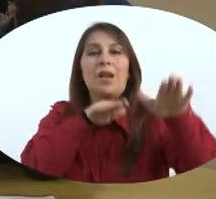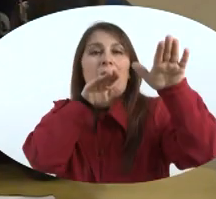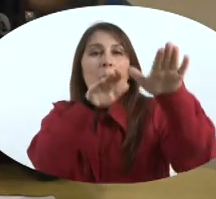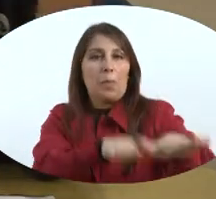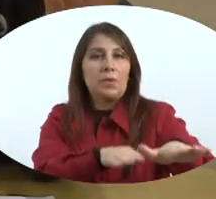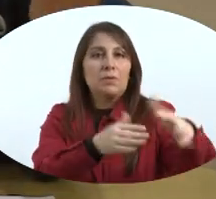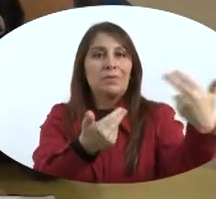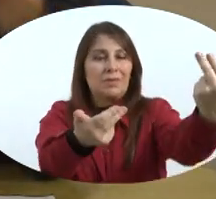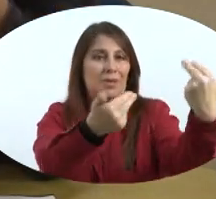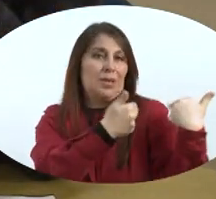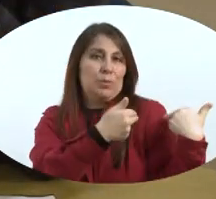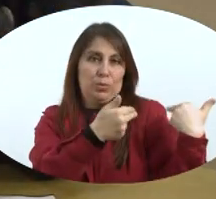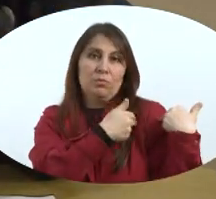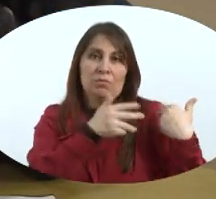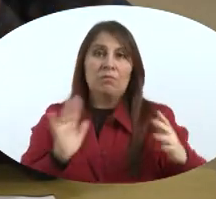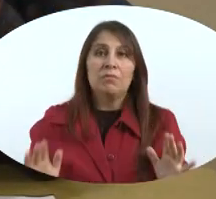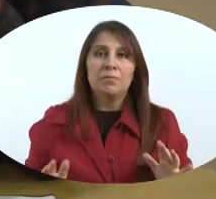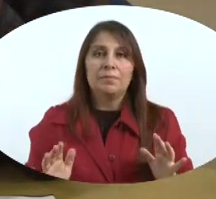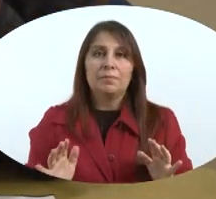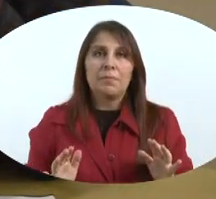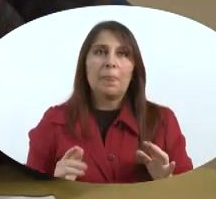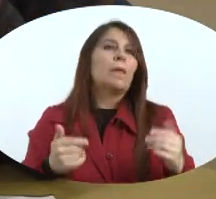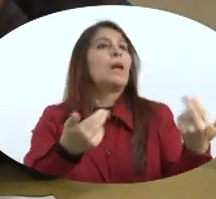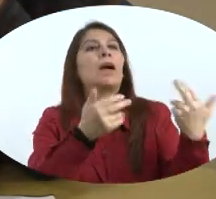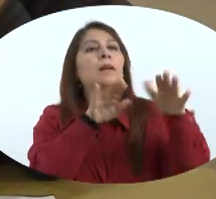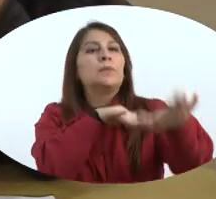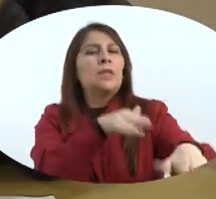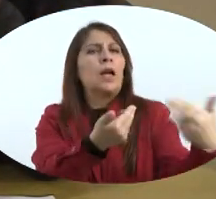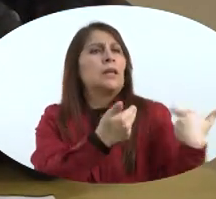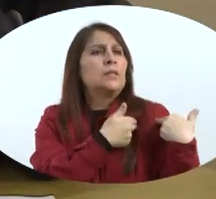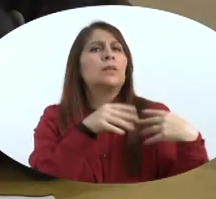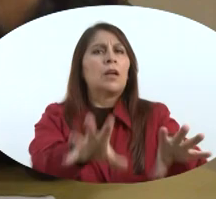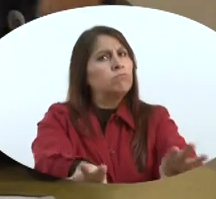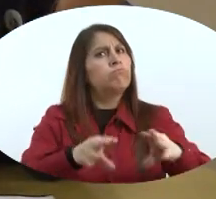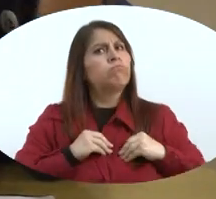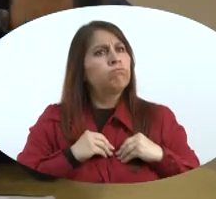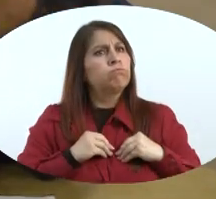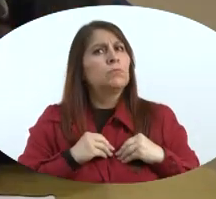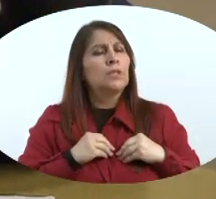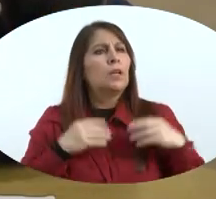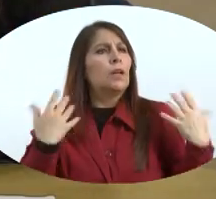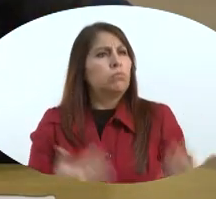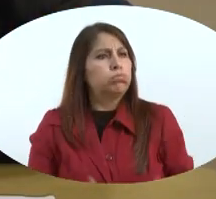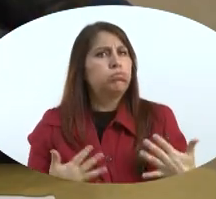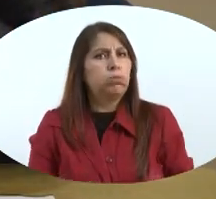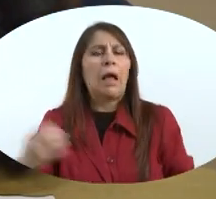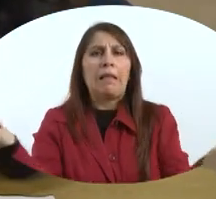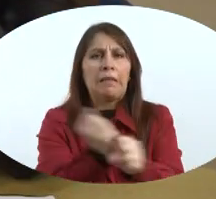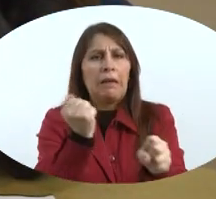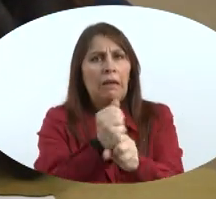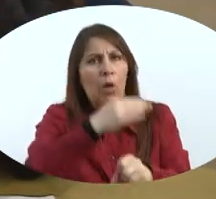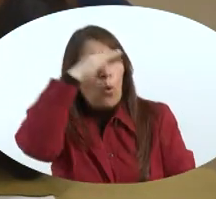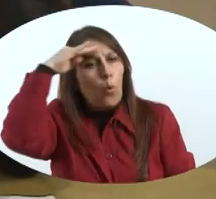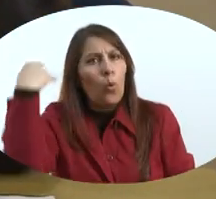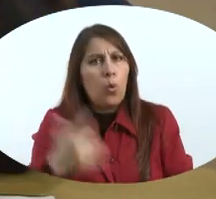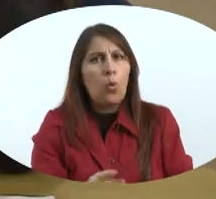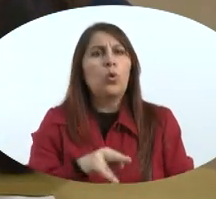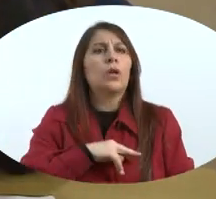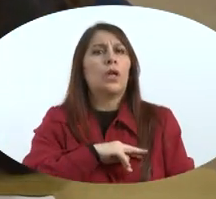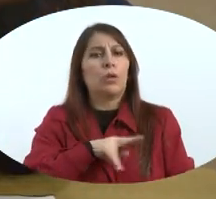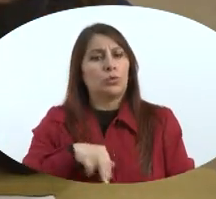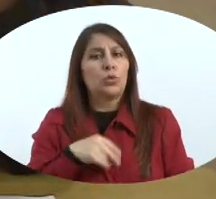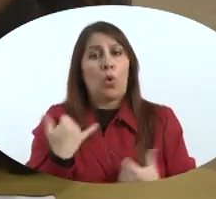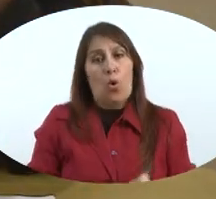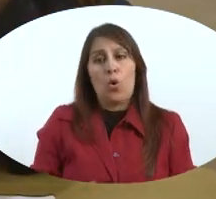y responsable que que asuma digamos la gran labor y la gran responsabilidad que es lo que nosotros hoy tanto